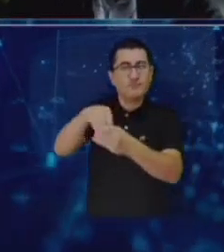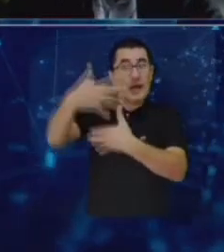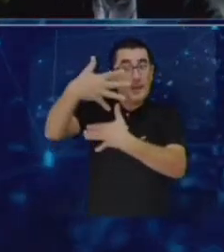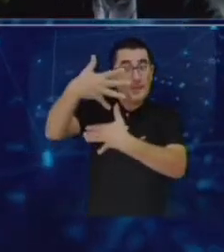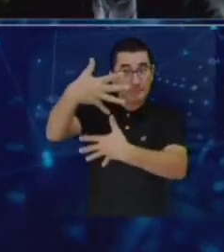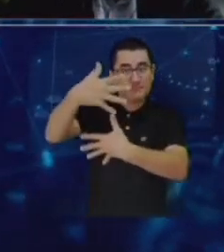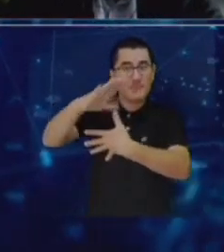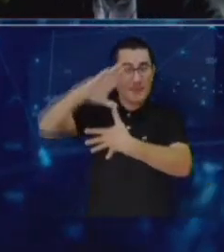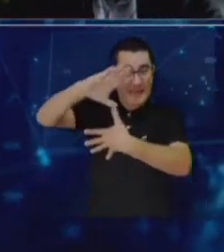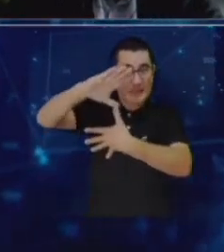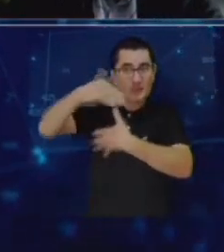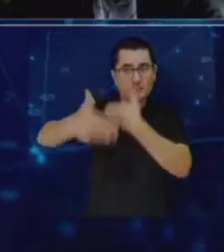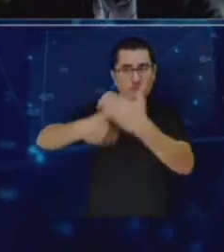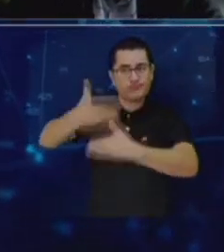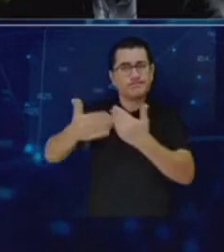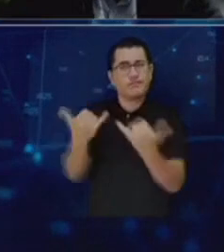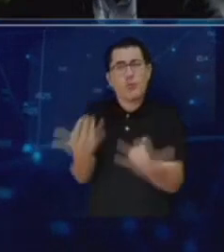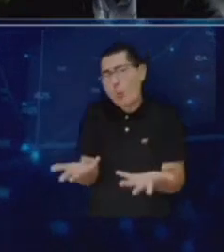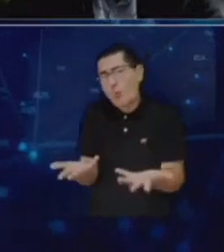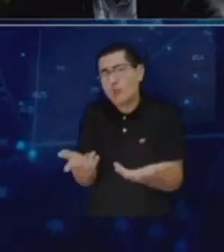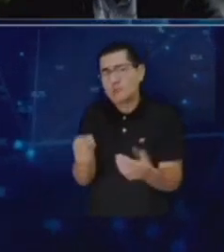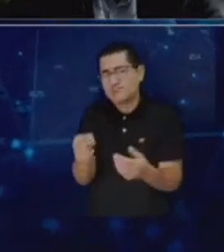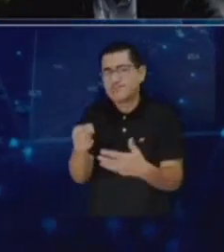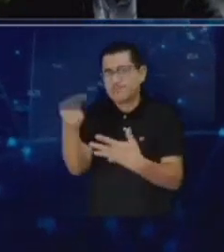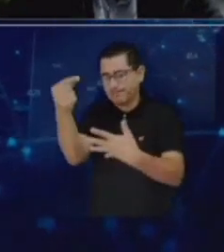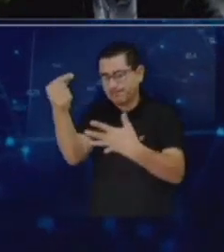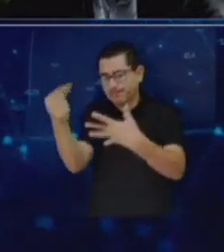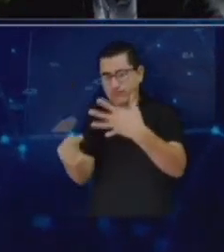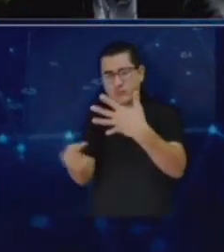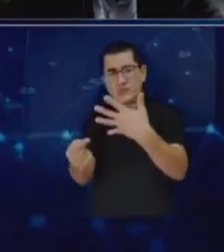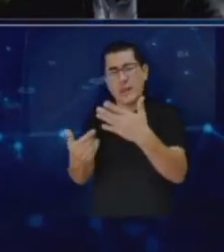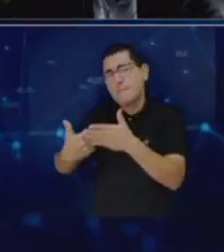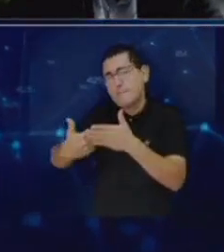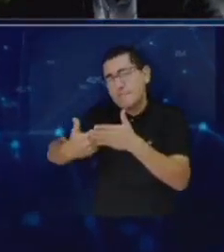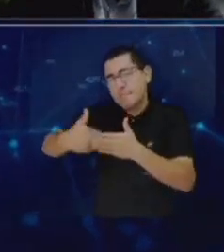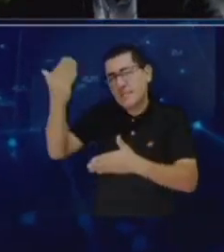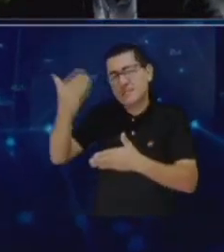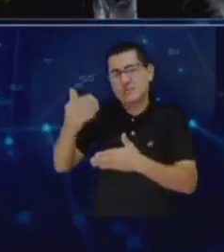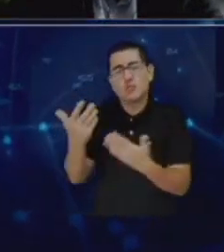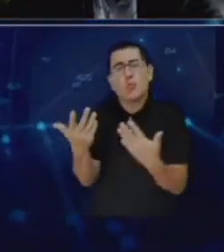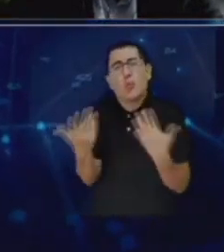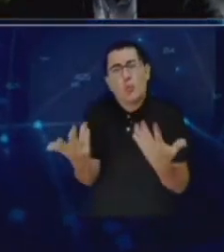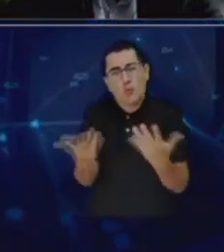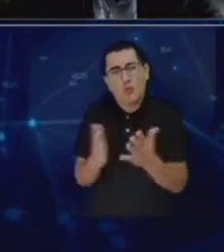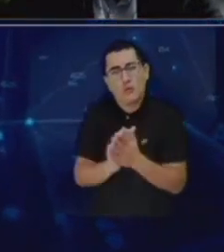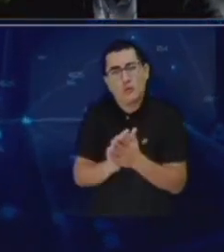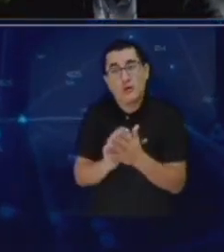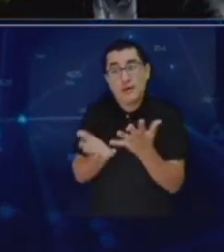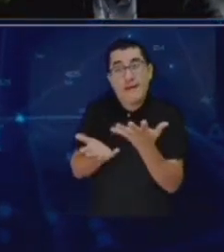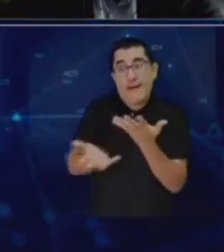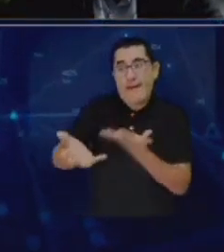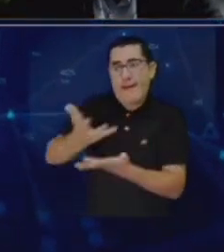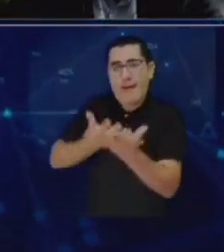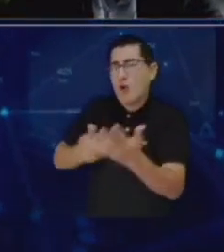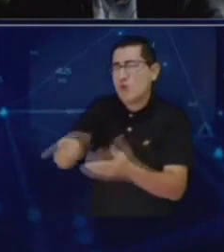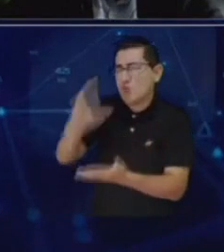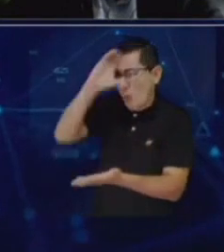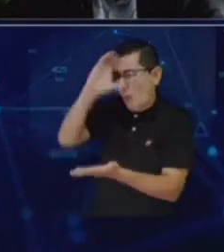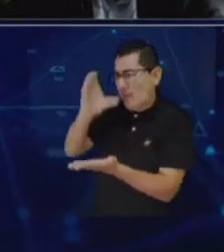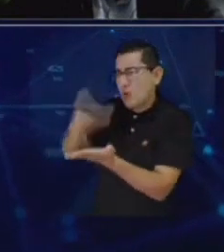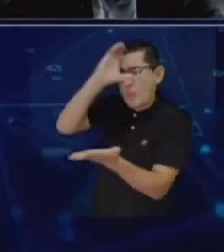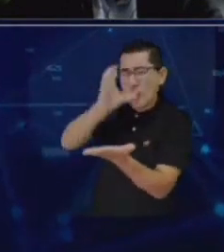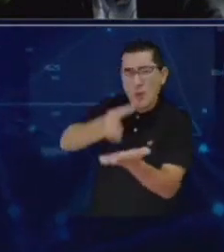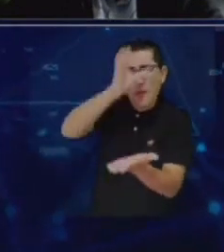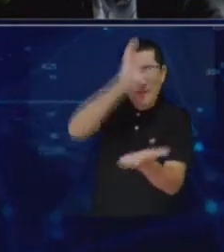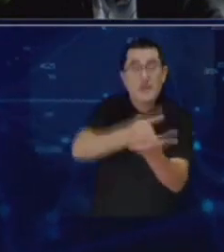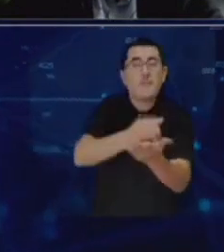Estas propuestas interamericanas inician su vida con el intercambio de puntos de vista preliminares. Esto